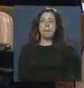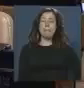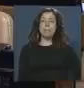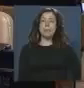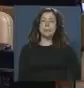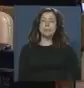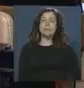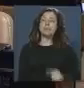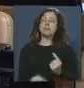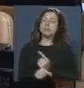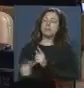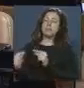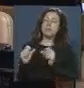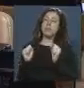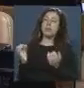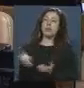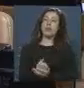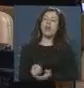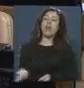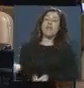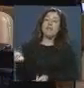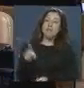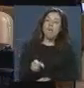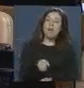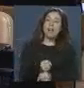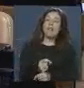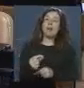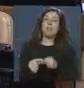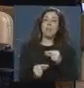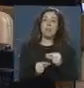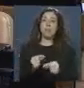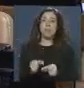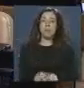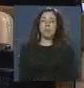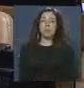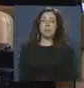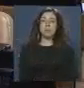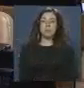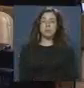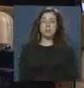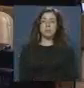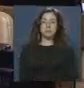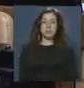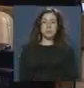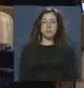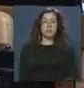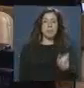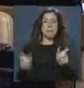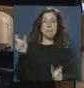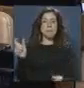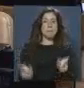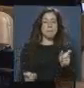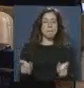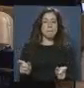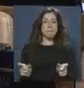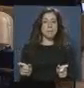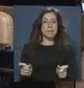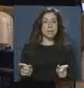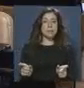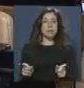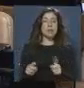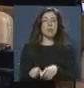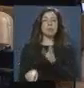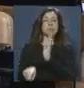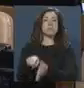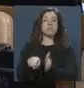un proceso de diálogo se pueda lograr la reincorporación progresiva, pero certera, de personas que han sido en la práctica